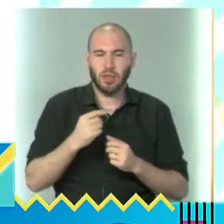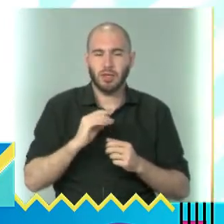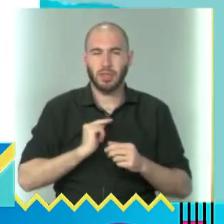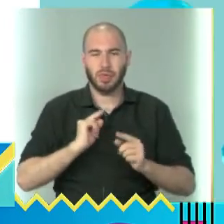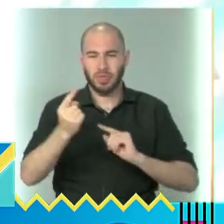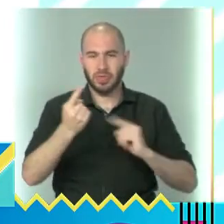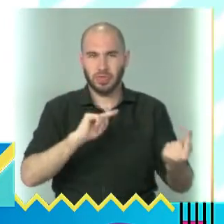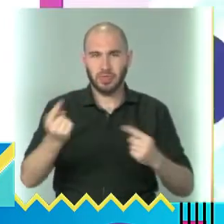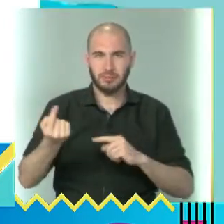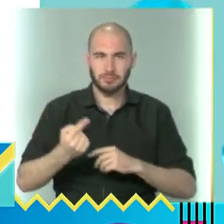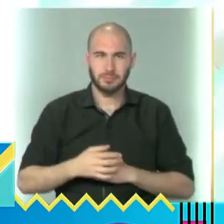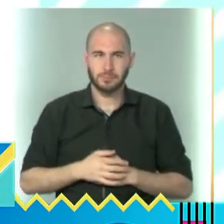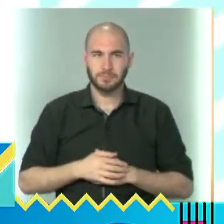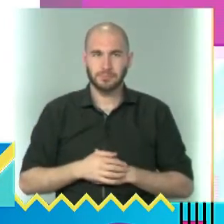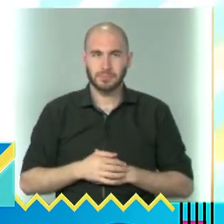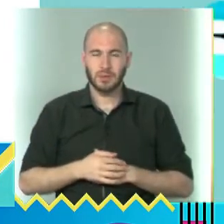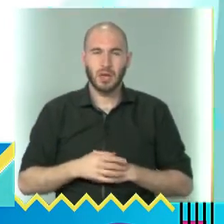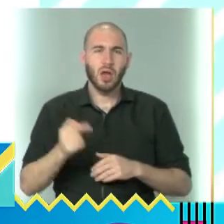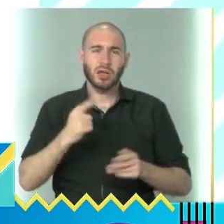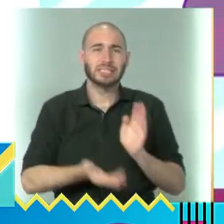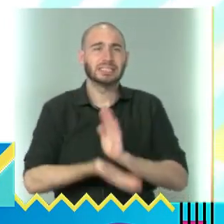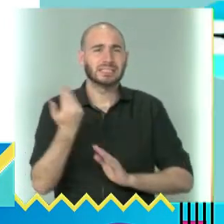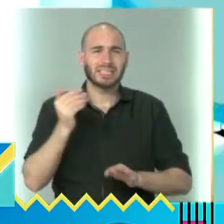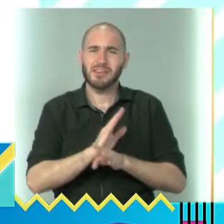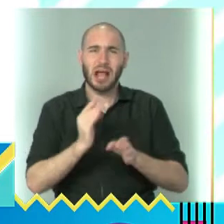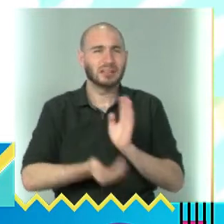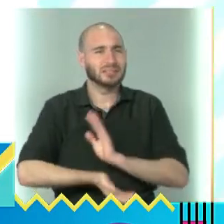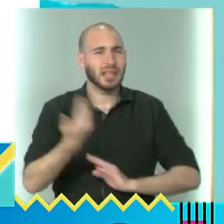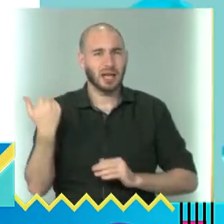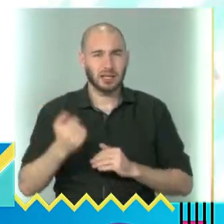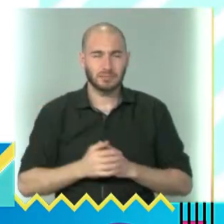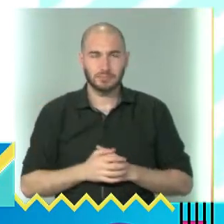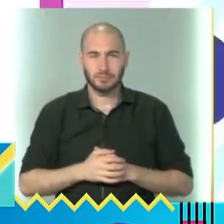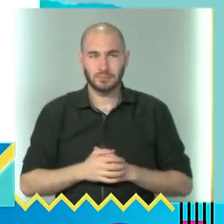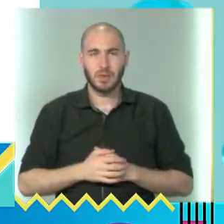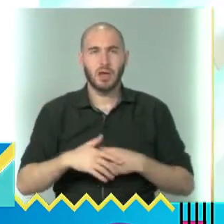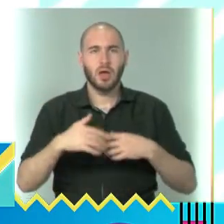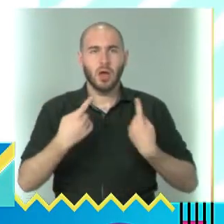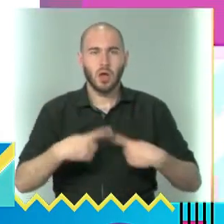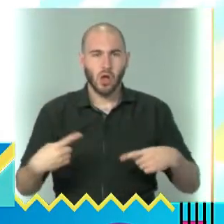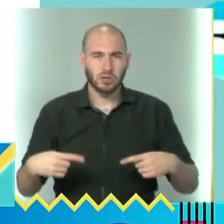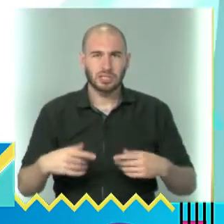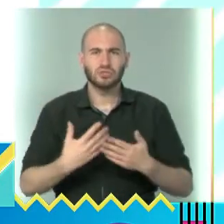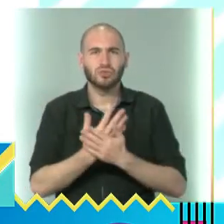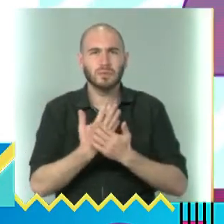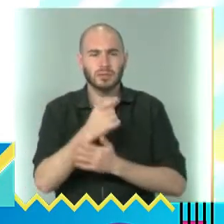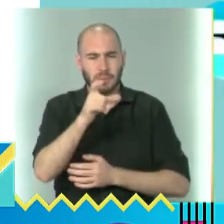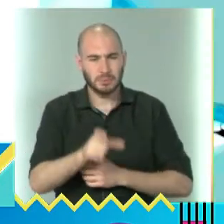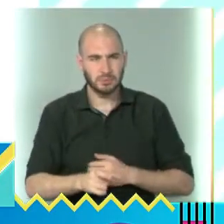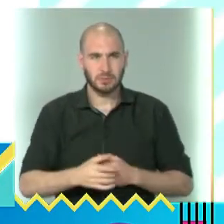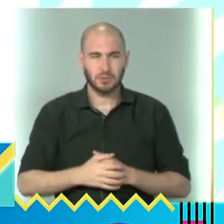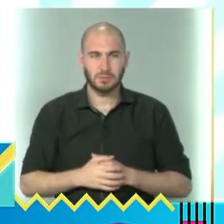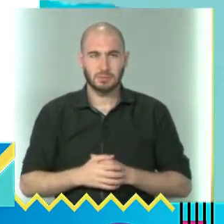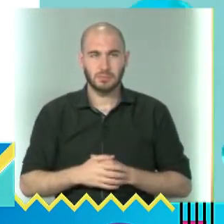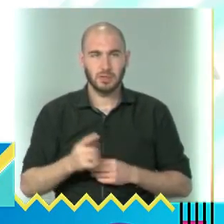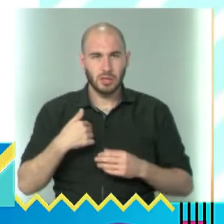fragmentariedad, etc. Y le quita absolutamente sentido a cosas, al sufrimiento humano. Y